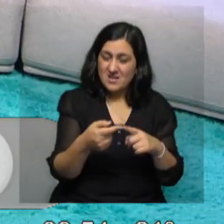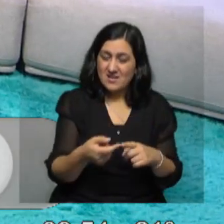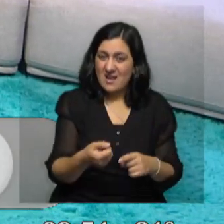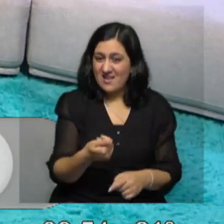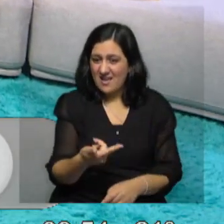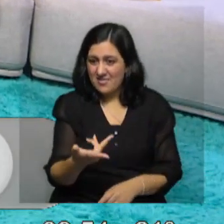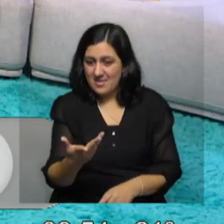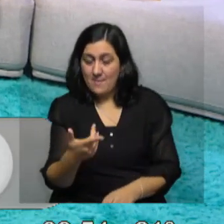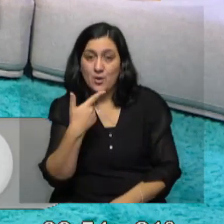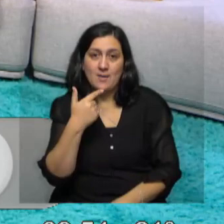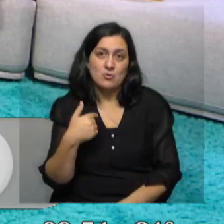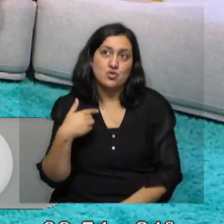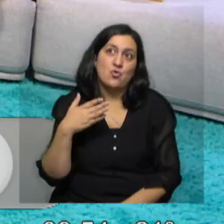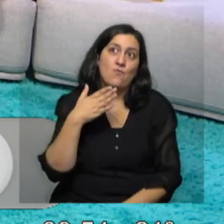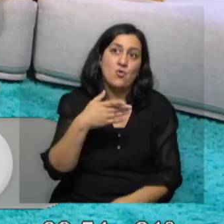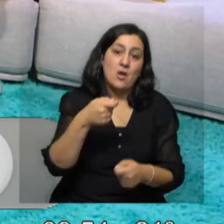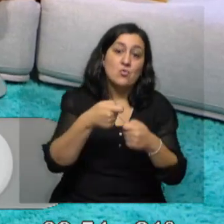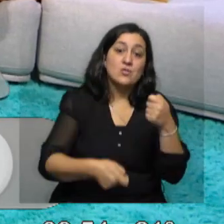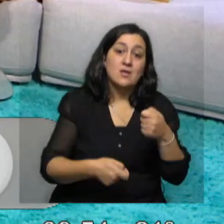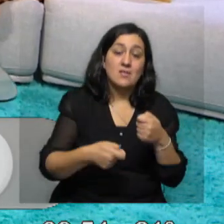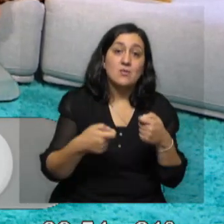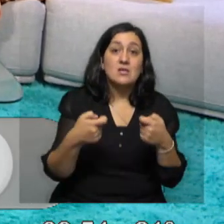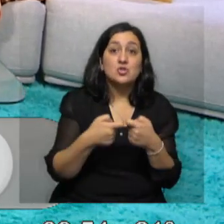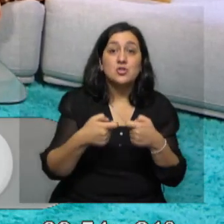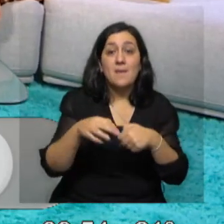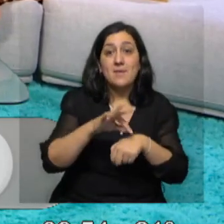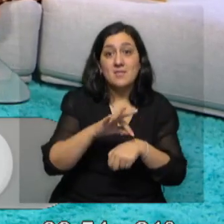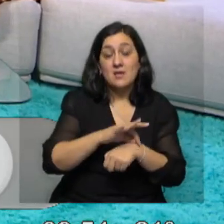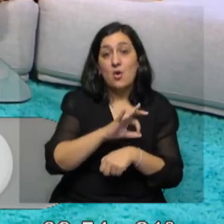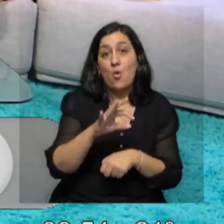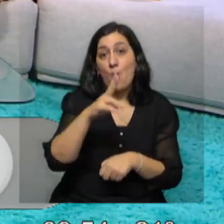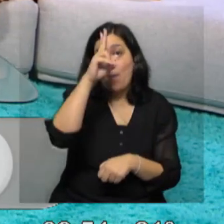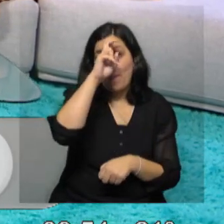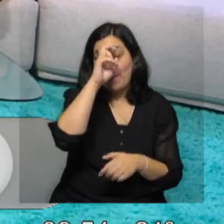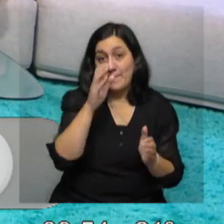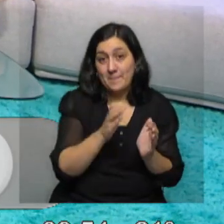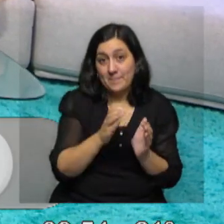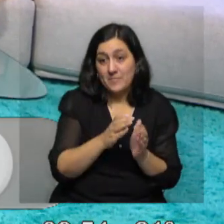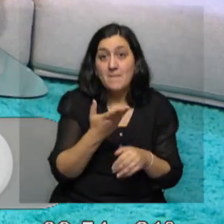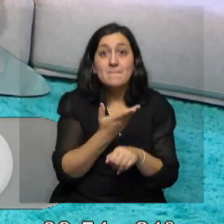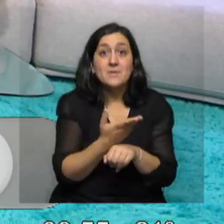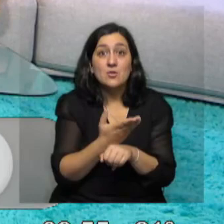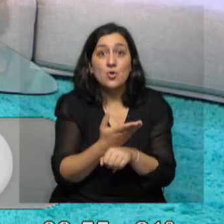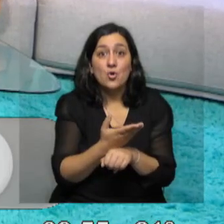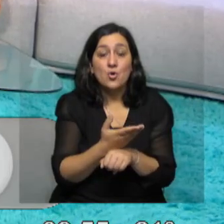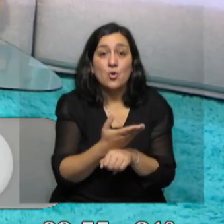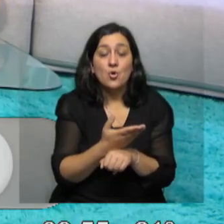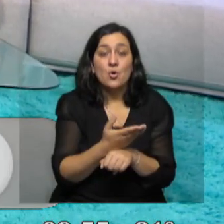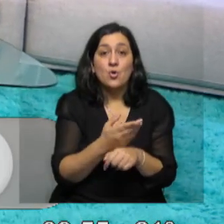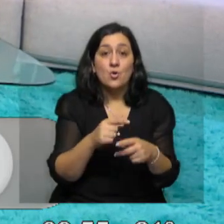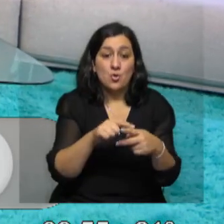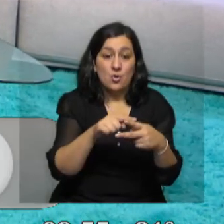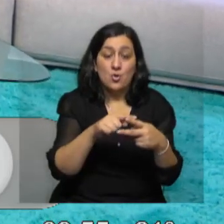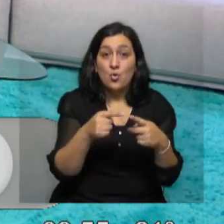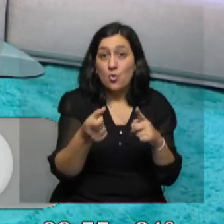acercan. Si yo voy a un ticket mutual o a una policlínica y solicito condones fálicos, me van a dar la suma de